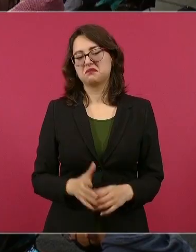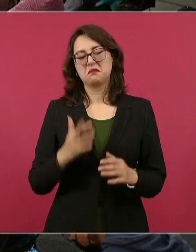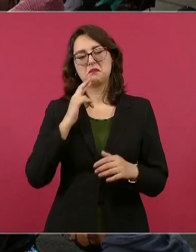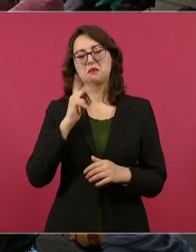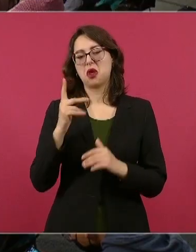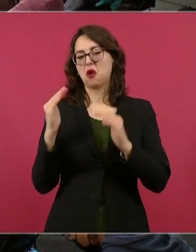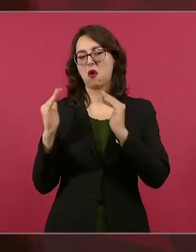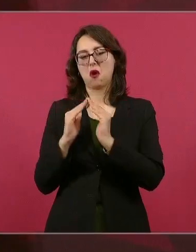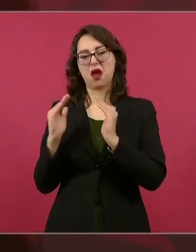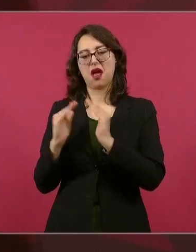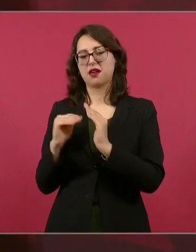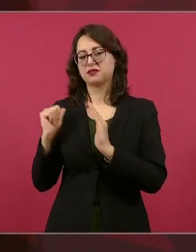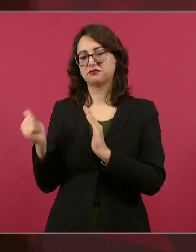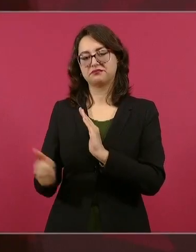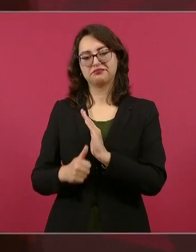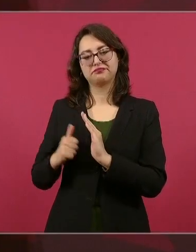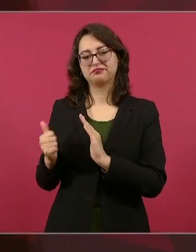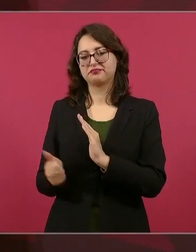El PRI